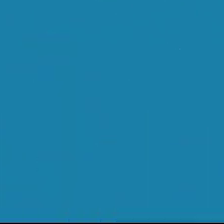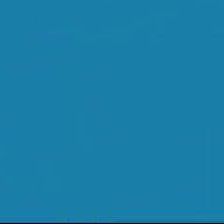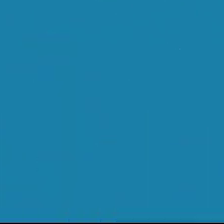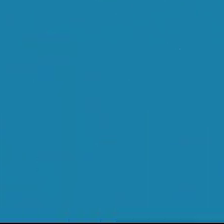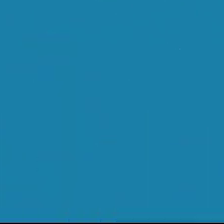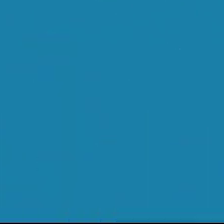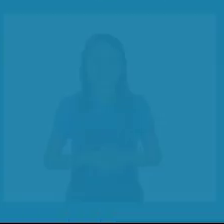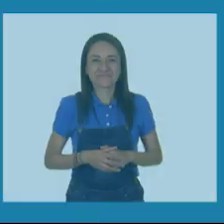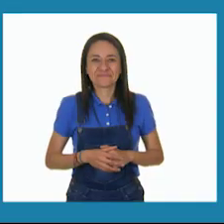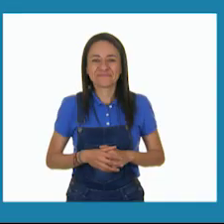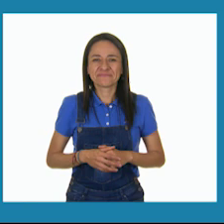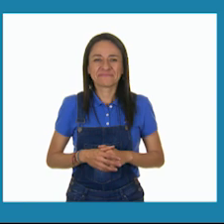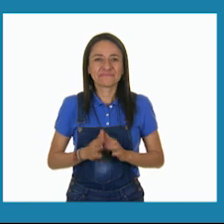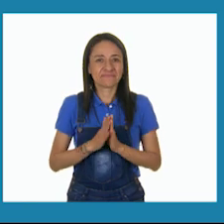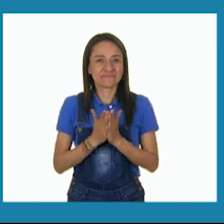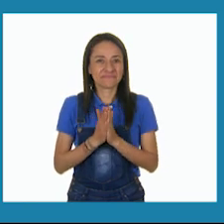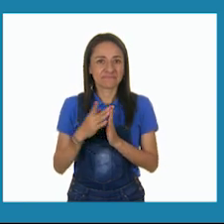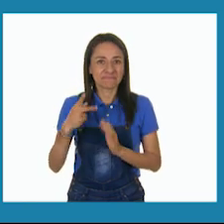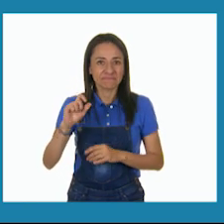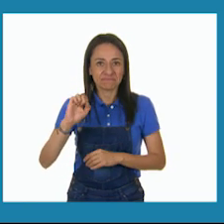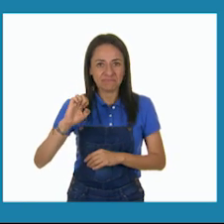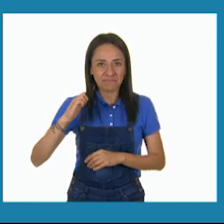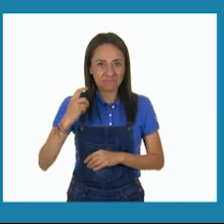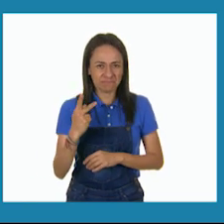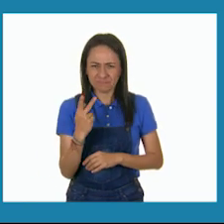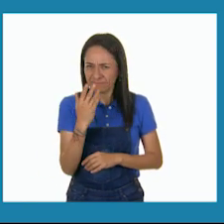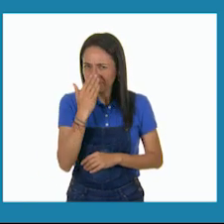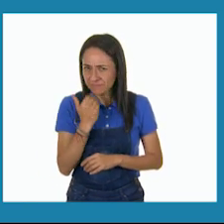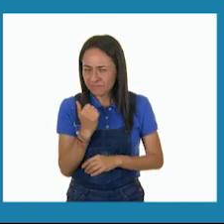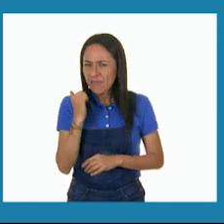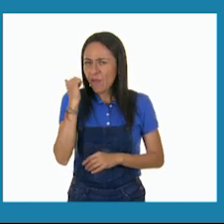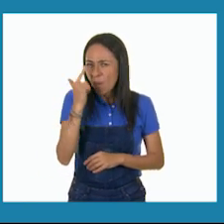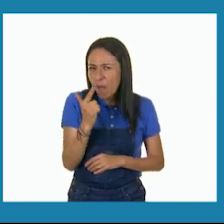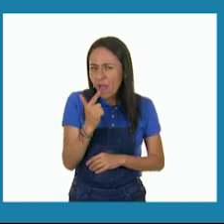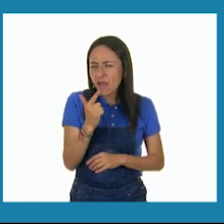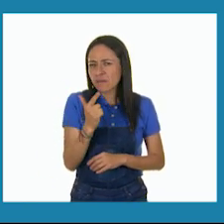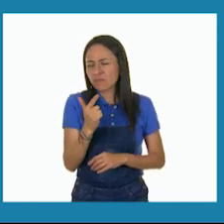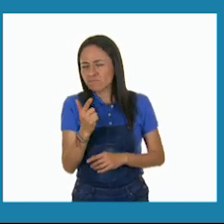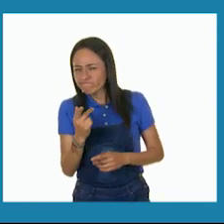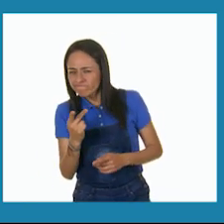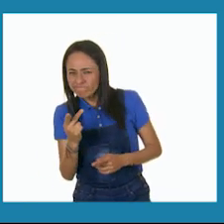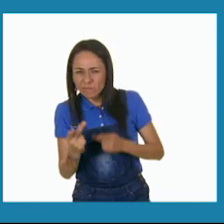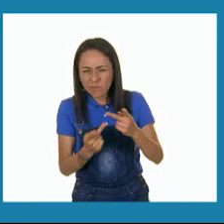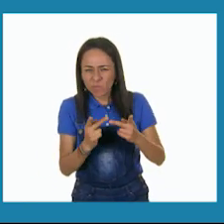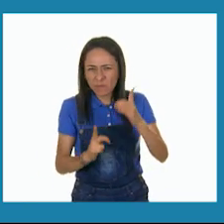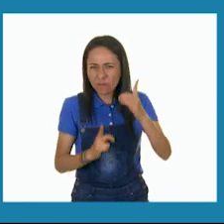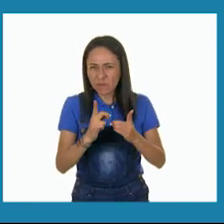si no tienes el libro de texto o necesitas ayuda para responder las preguntas contáctanos